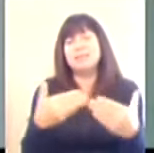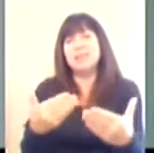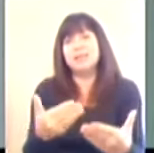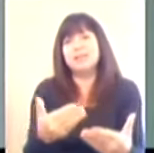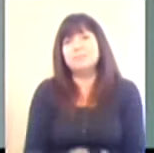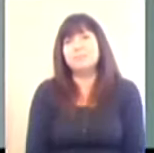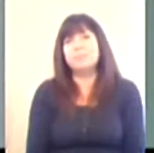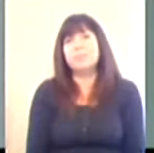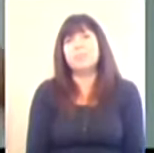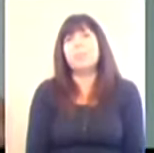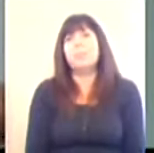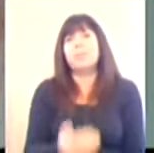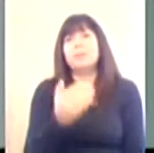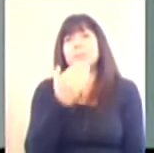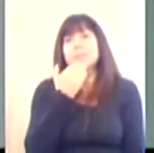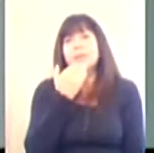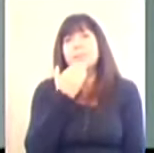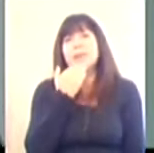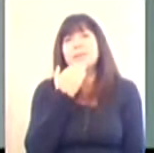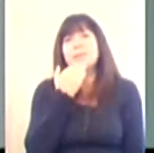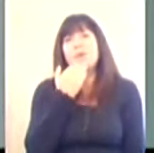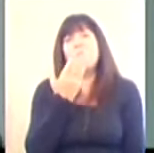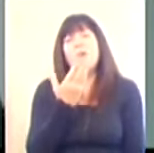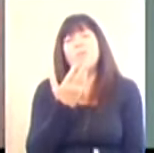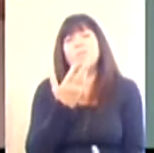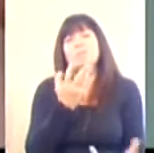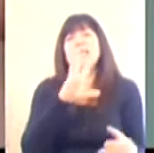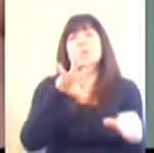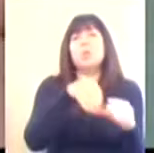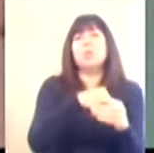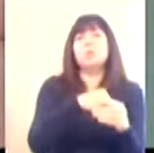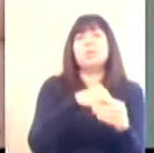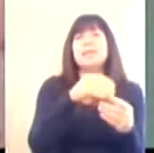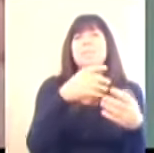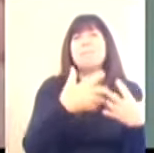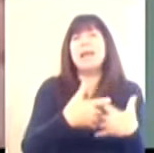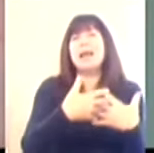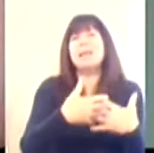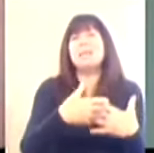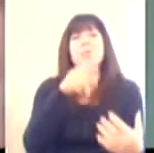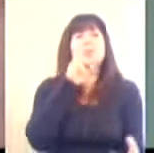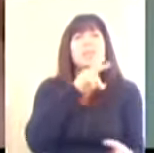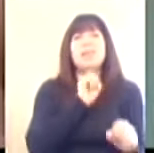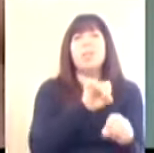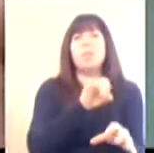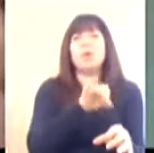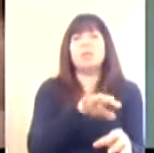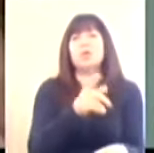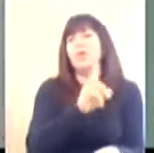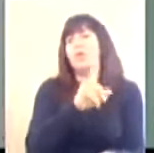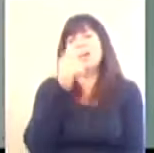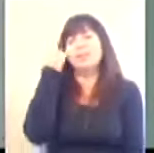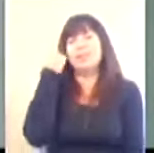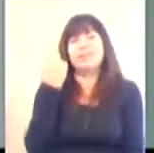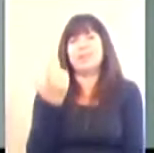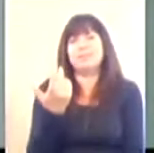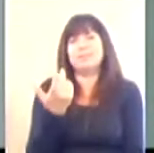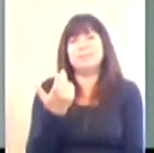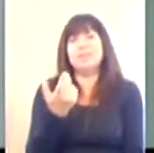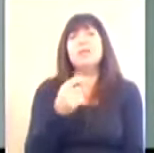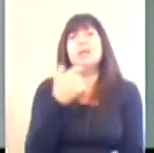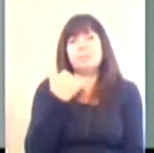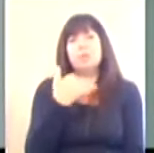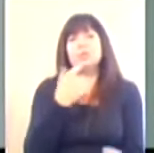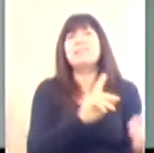sería introducir nuevos mecanismos sin acompañarlos de esa educación, finalmente, en general, o de ese diálogo. Y el segundo punto era